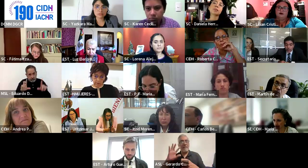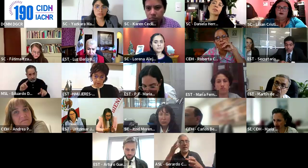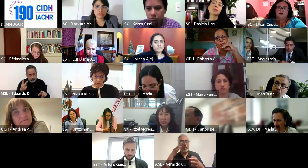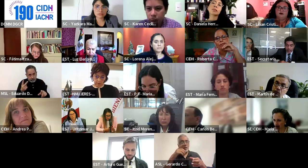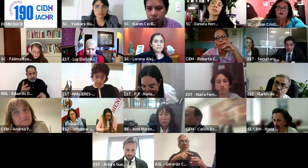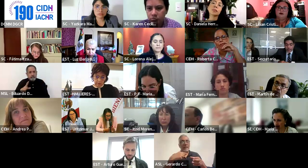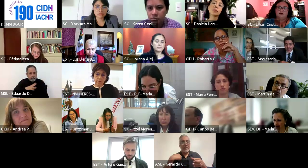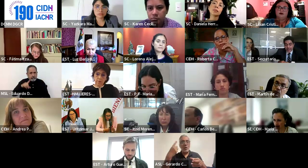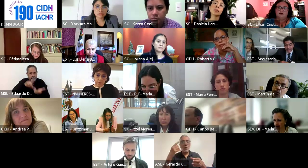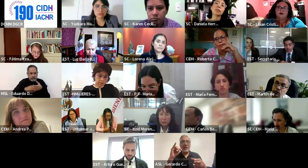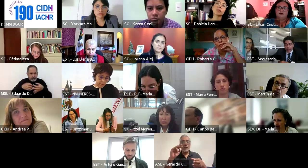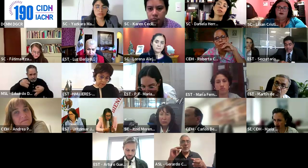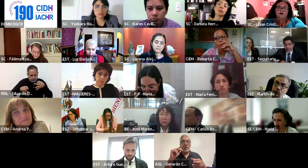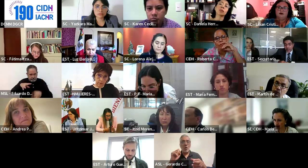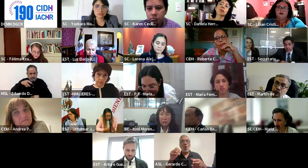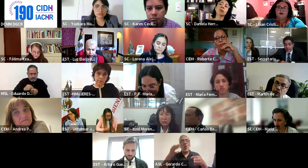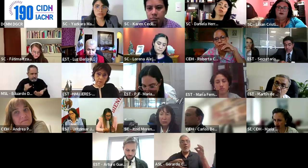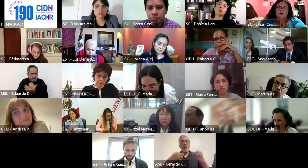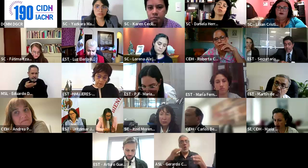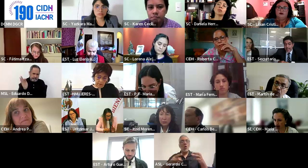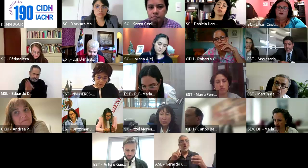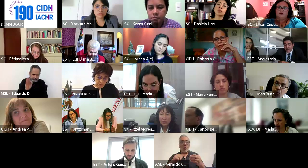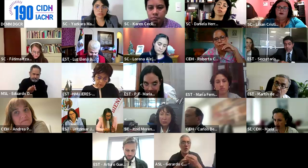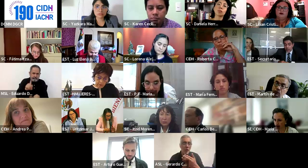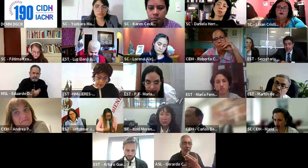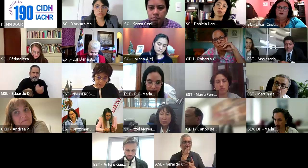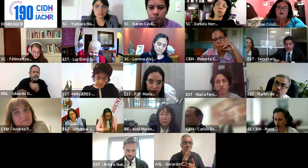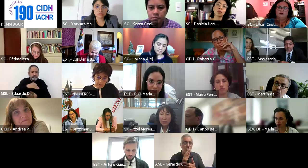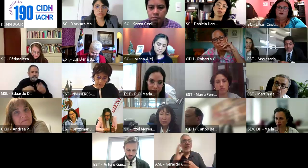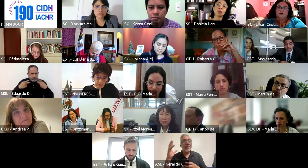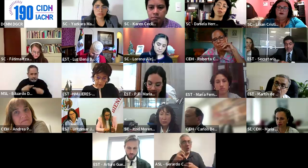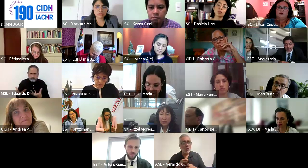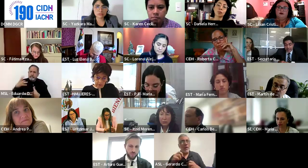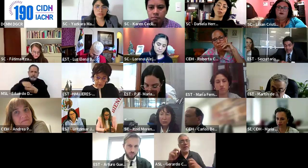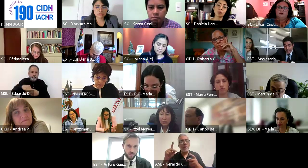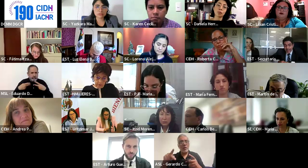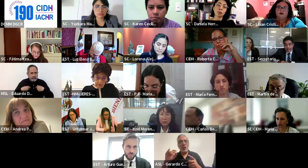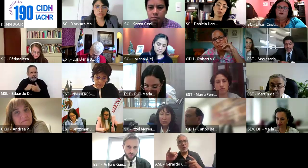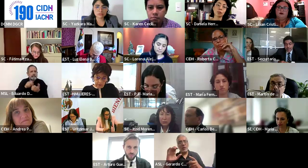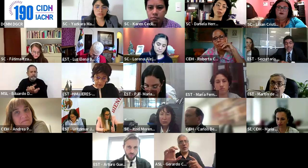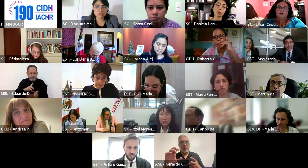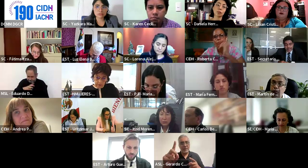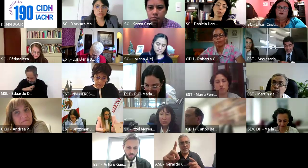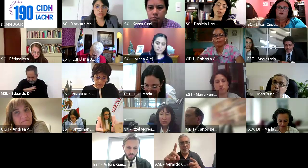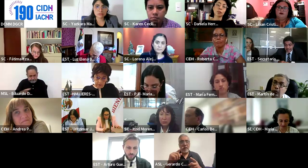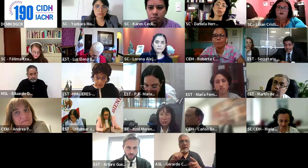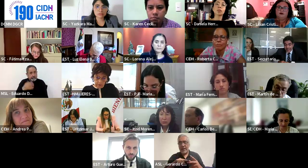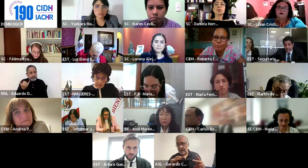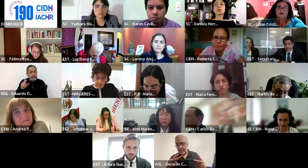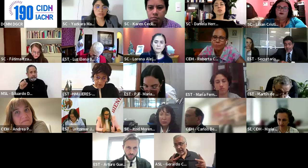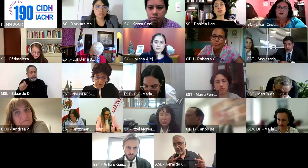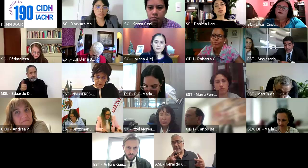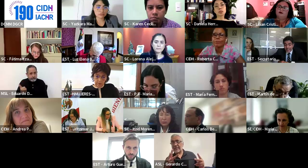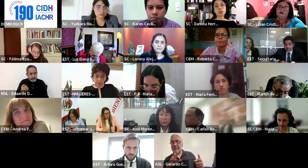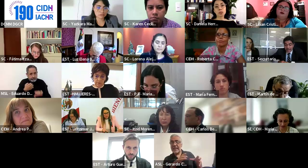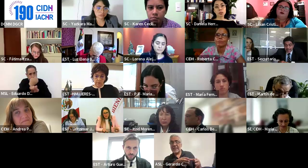un instrumento jurídico especializado en la defensa de los derechos y la inclusión de las personas con discapacidad, y en 26 de esas